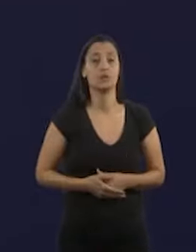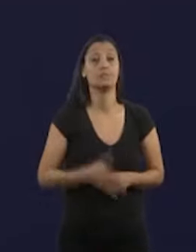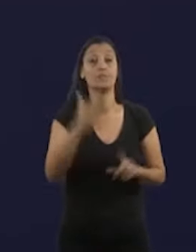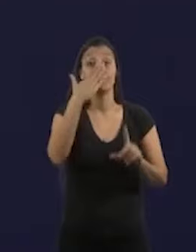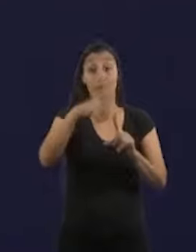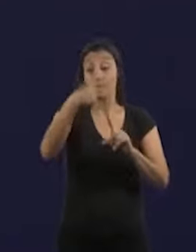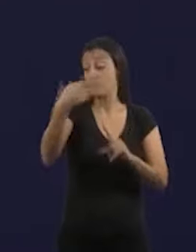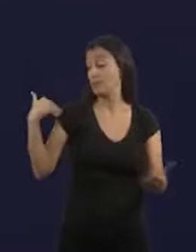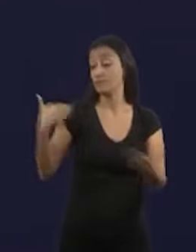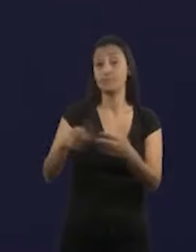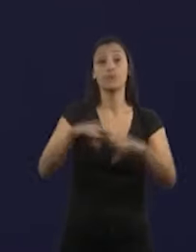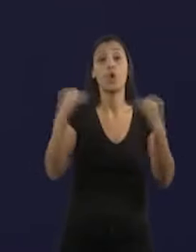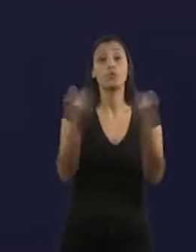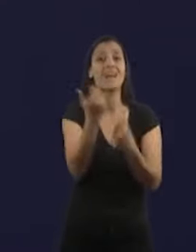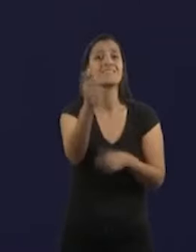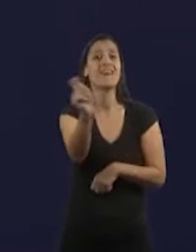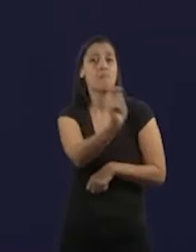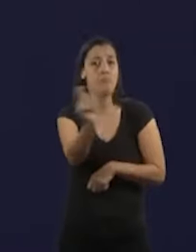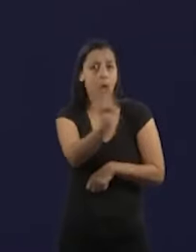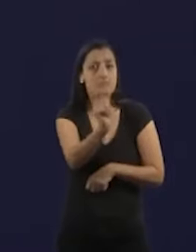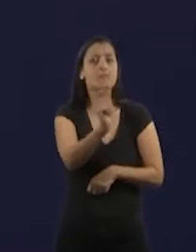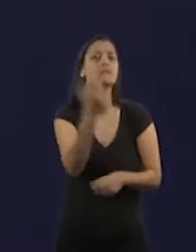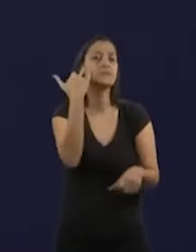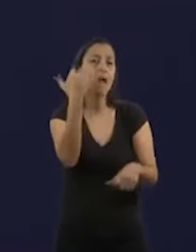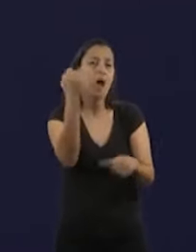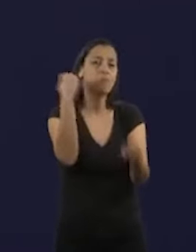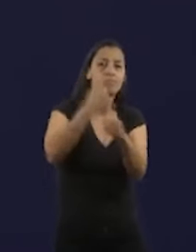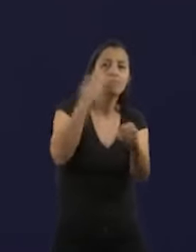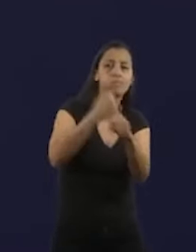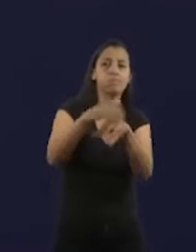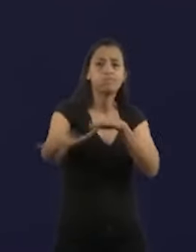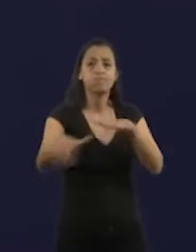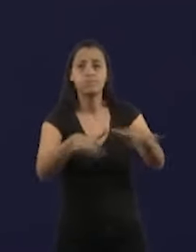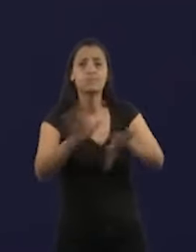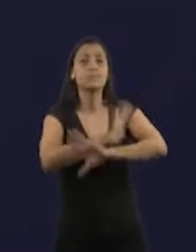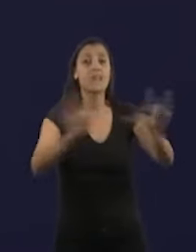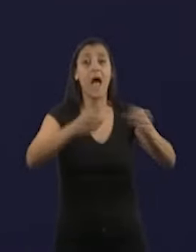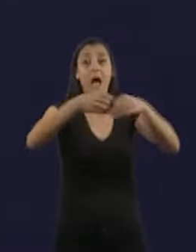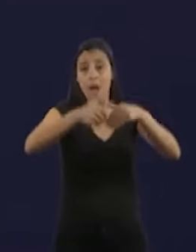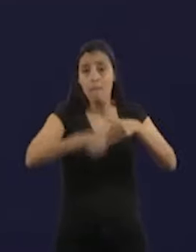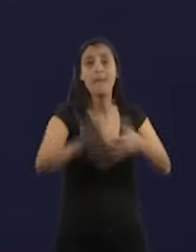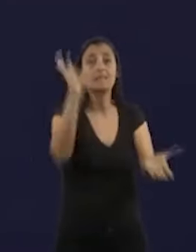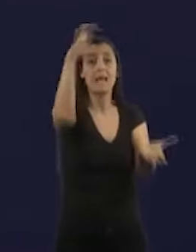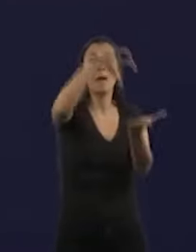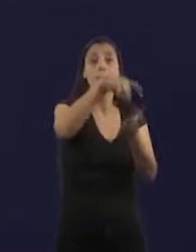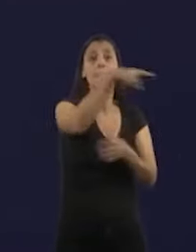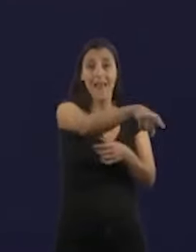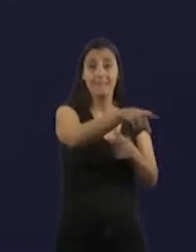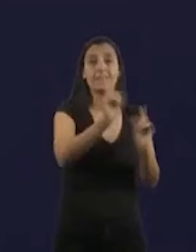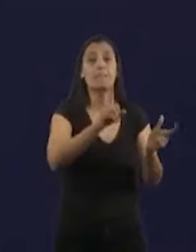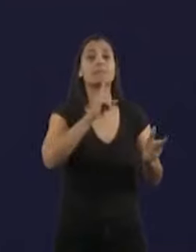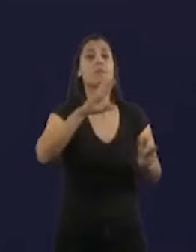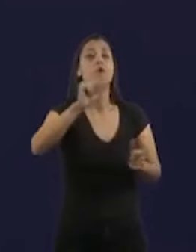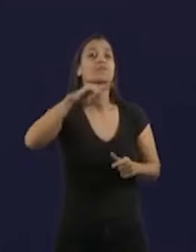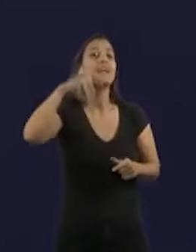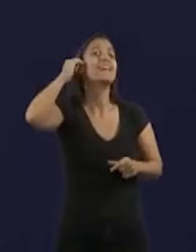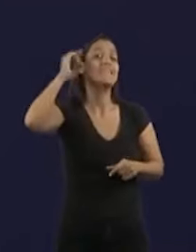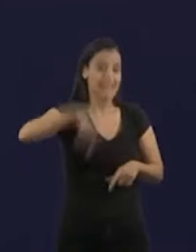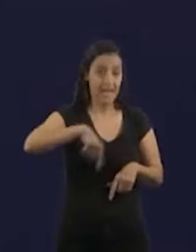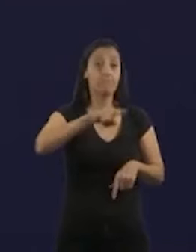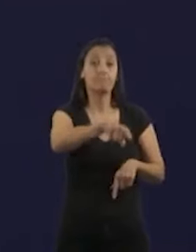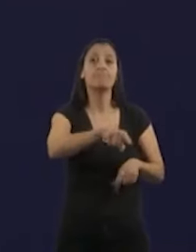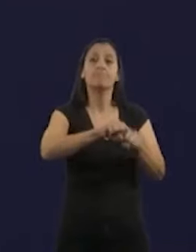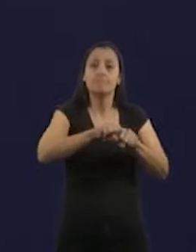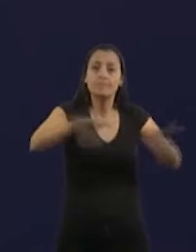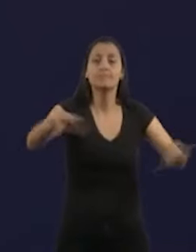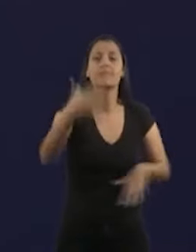de 6 meses de obras intensivas ya comenzó a funcionar la planta compresora de gas en Tratayén, que va a permitir transportar